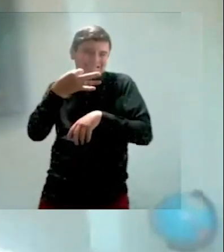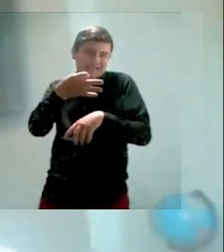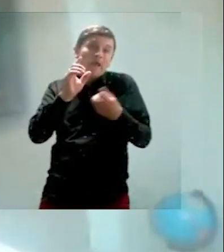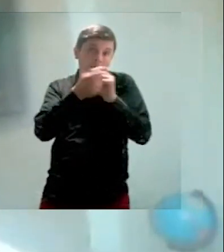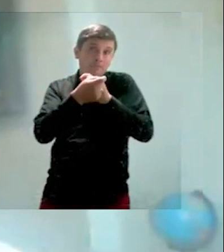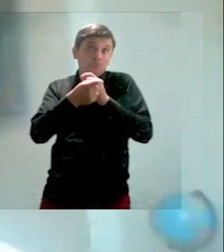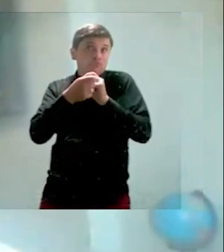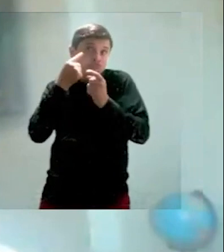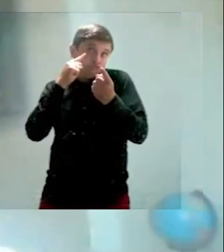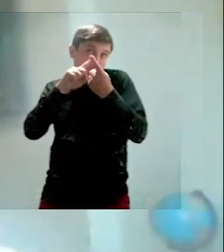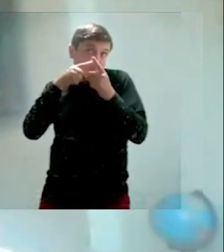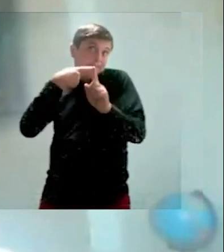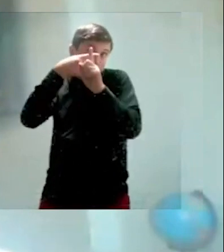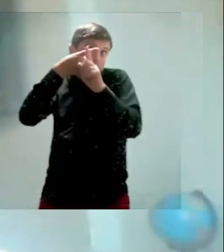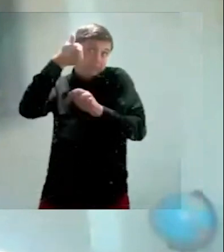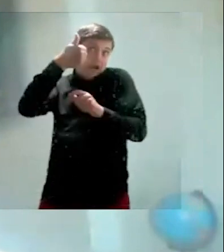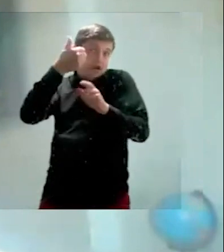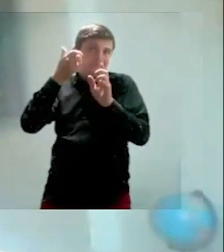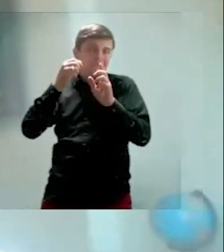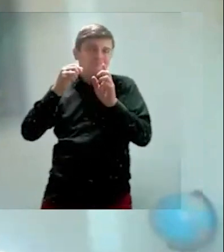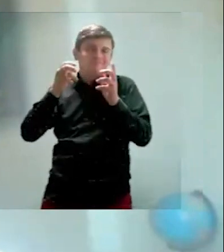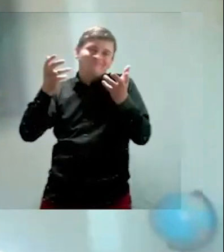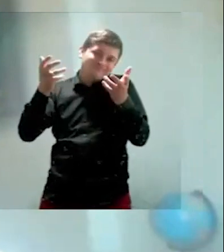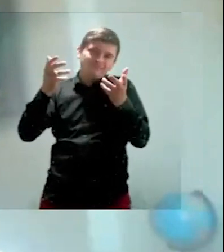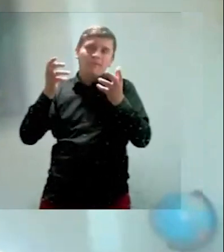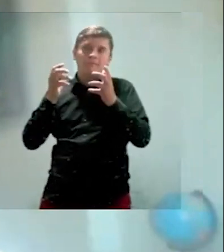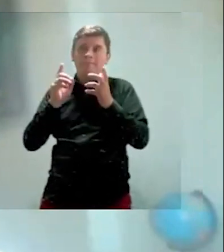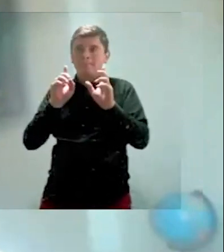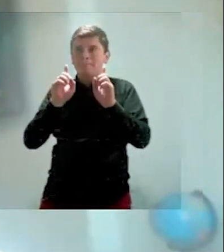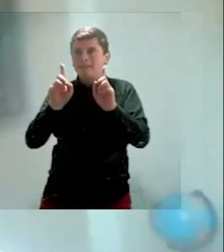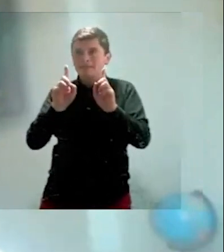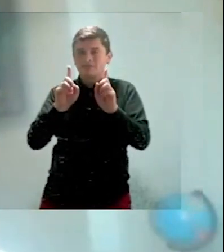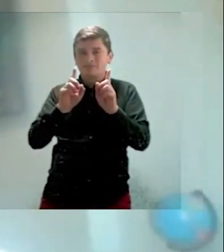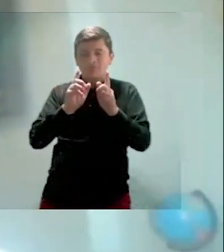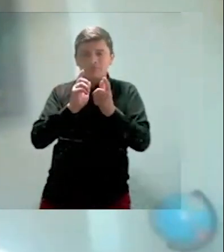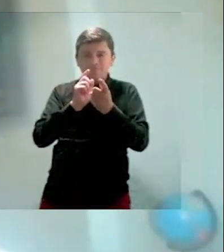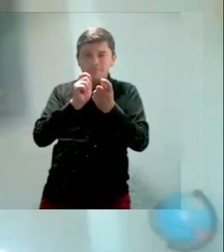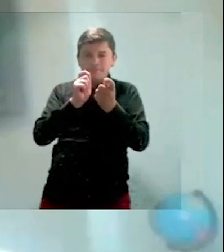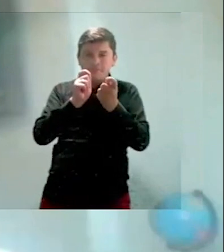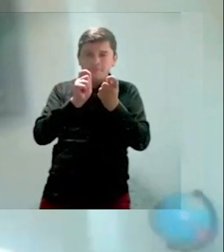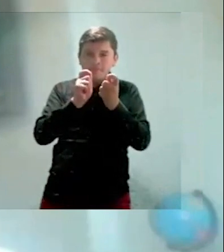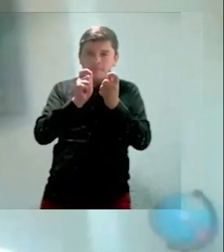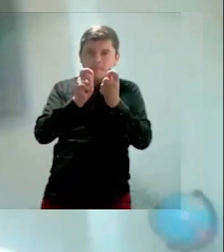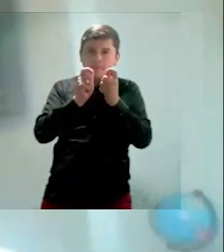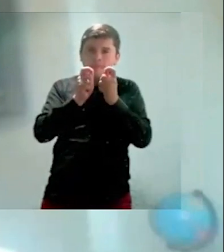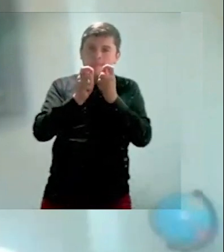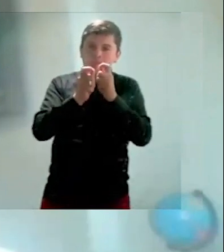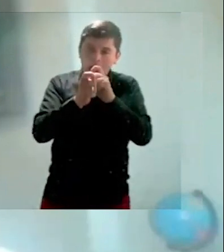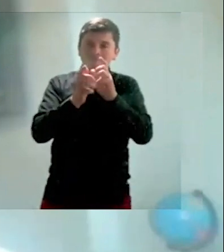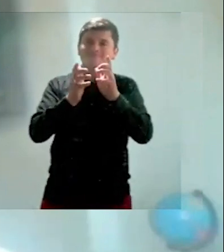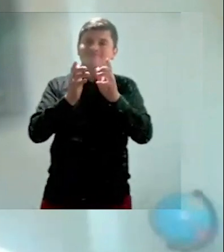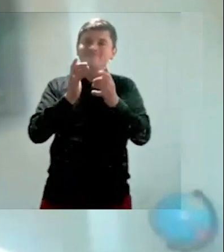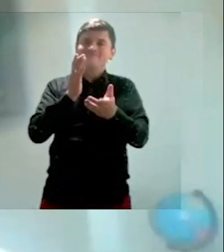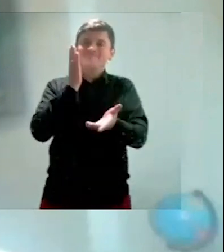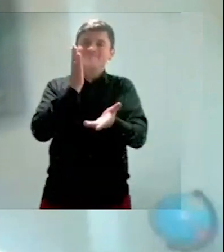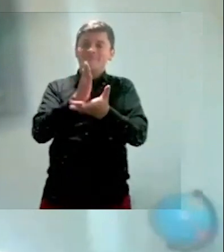que creo que si bien se afinaron los criterios de selección,